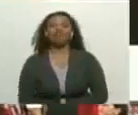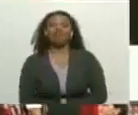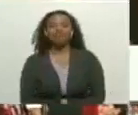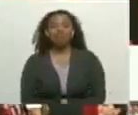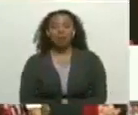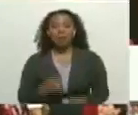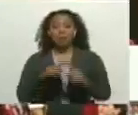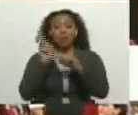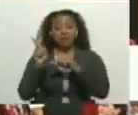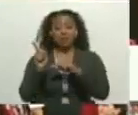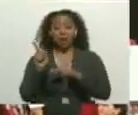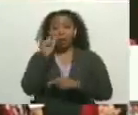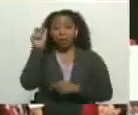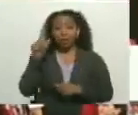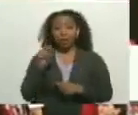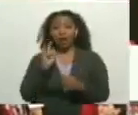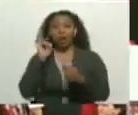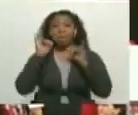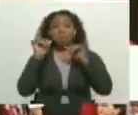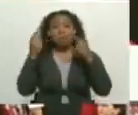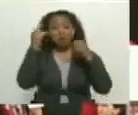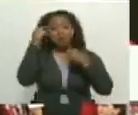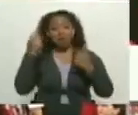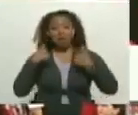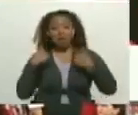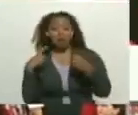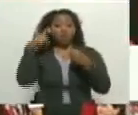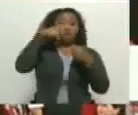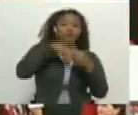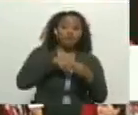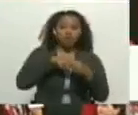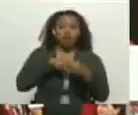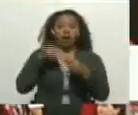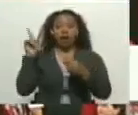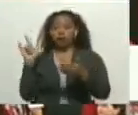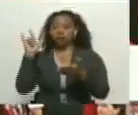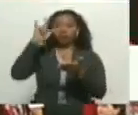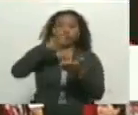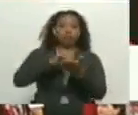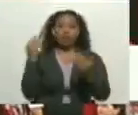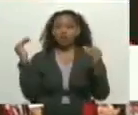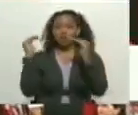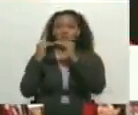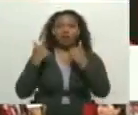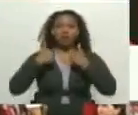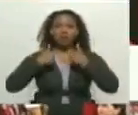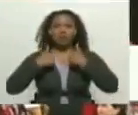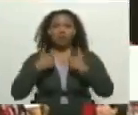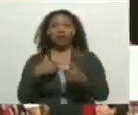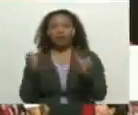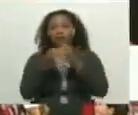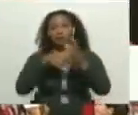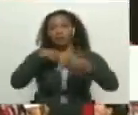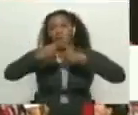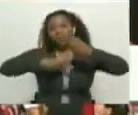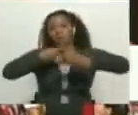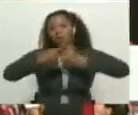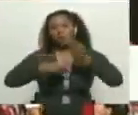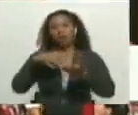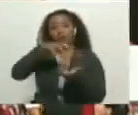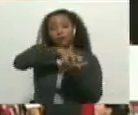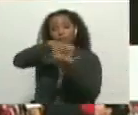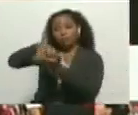Pero ese caballero entró el mismo día que yo entré a la academia militar, él entró a la aviación. Al equipo político